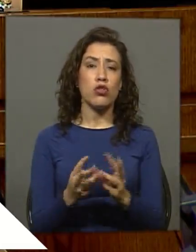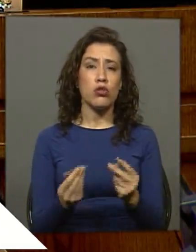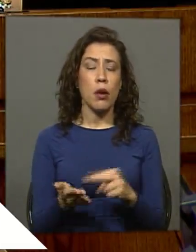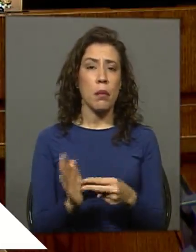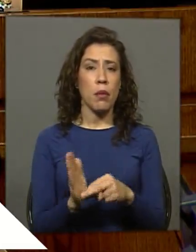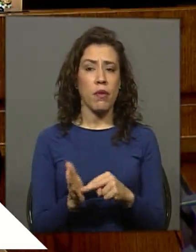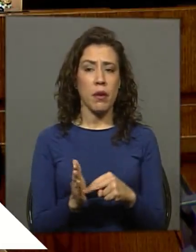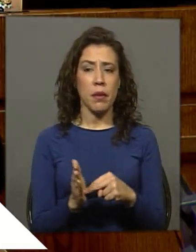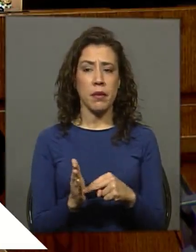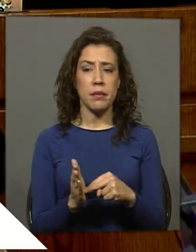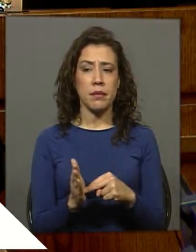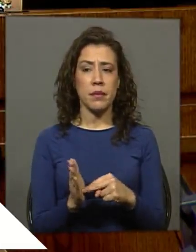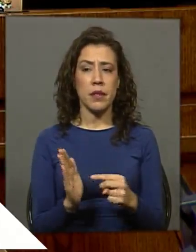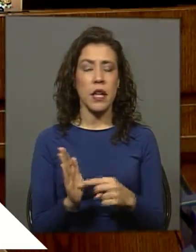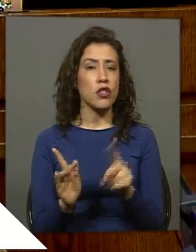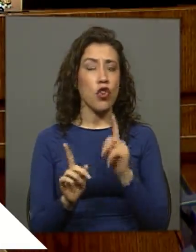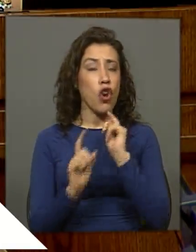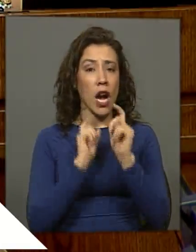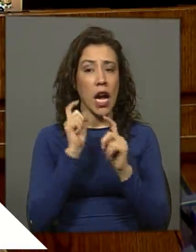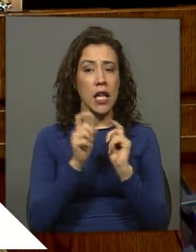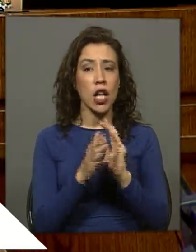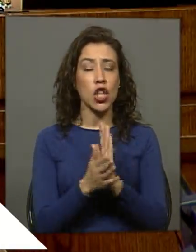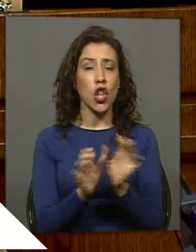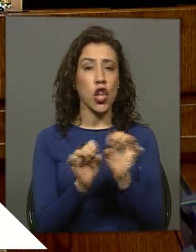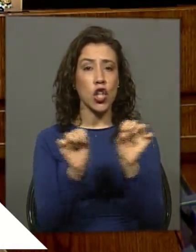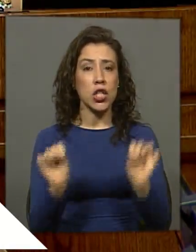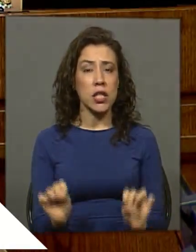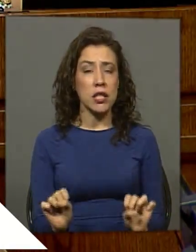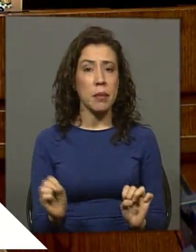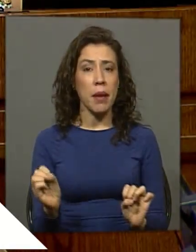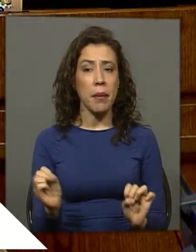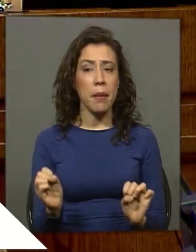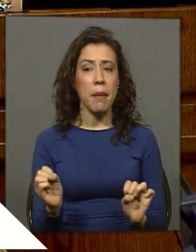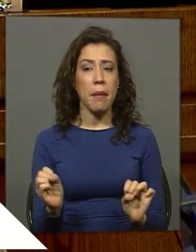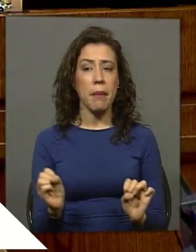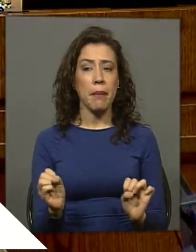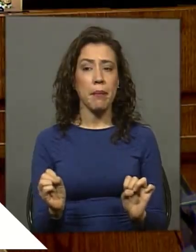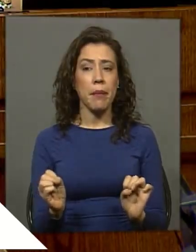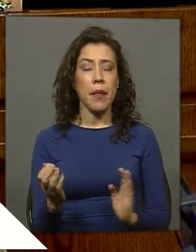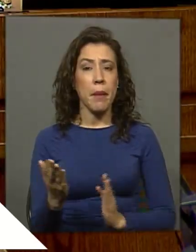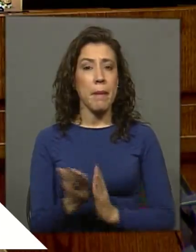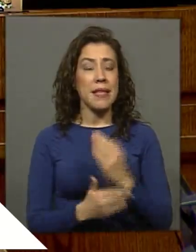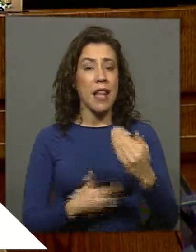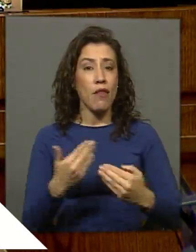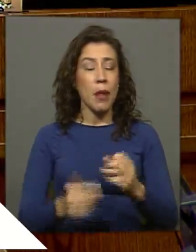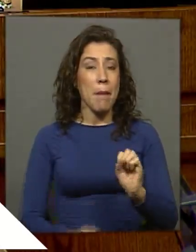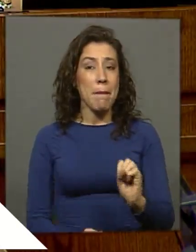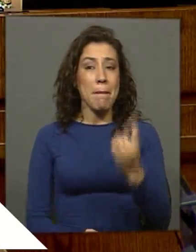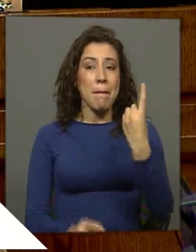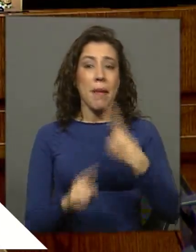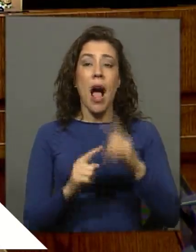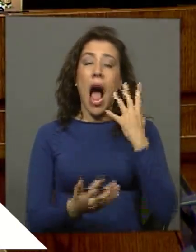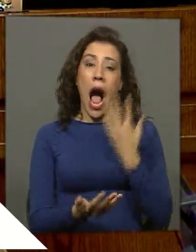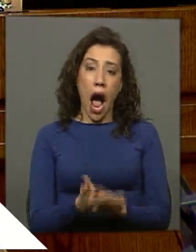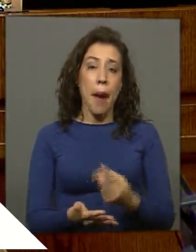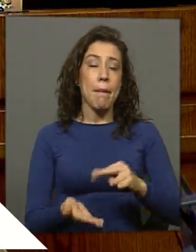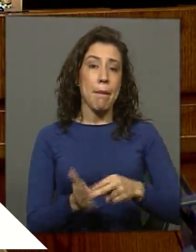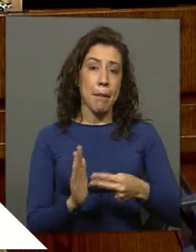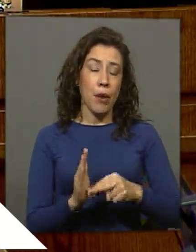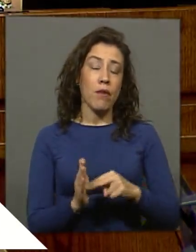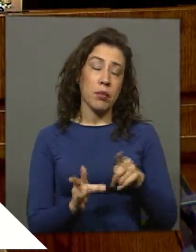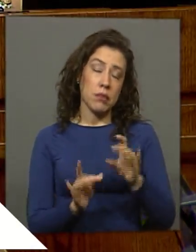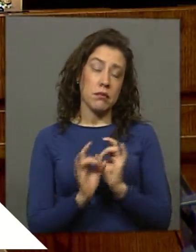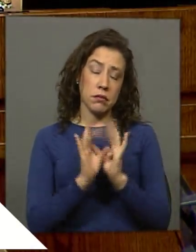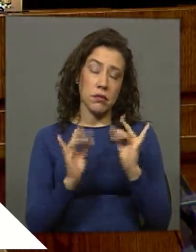indudablemente ministro esto no es una crítica todos los sistemas que se implementan por primera vez tienen problemas y eso es